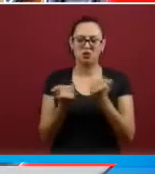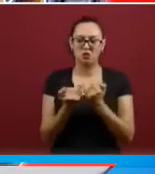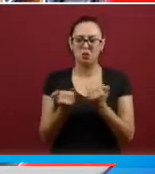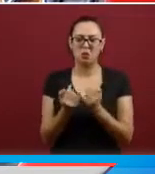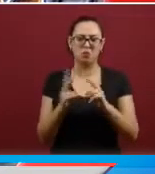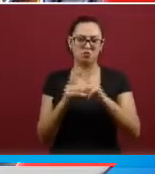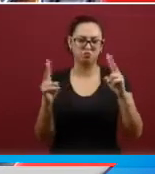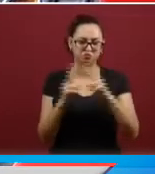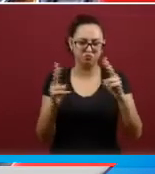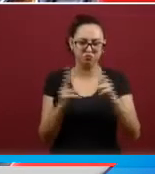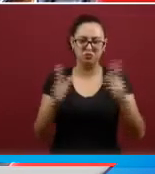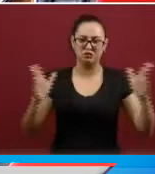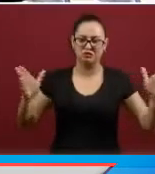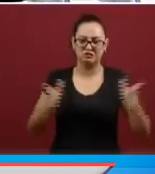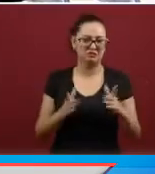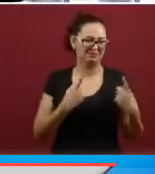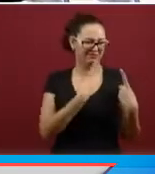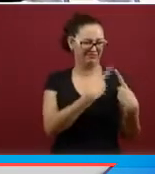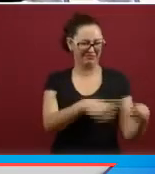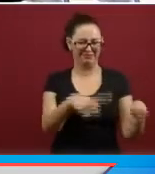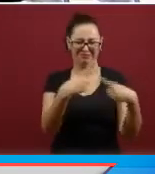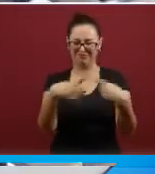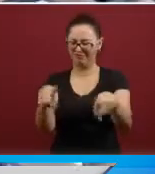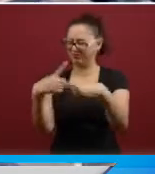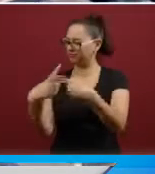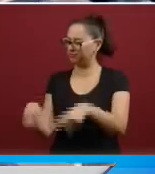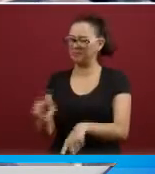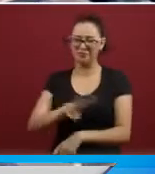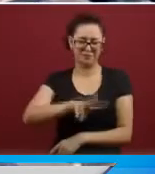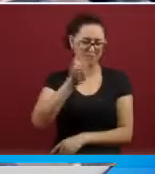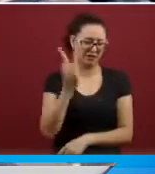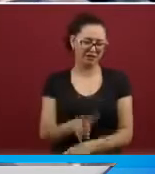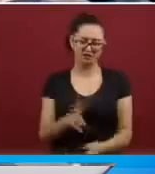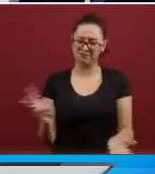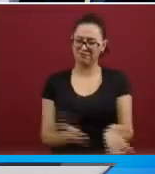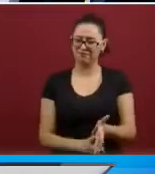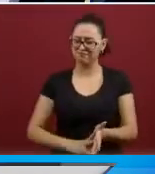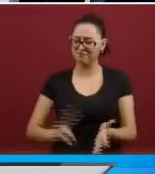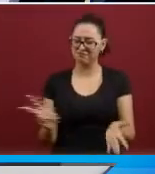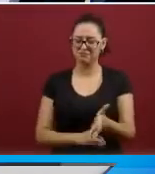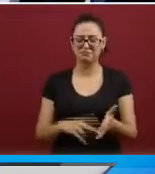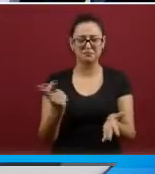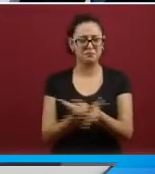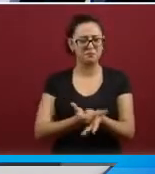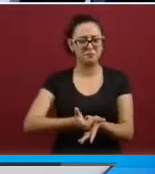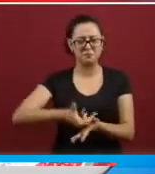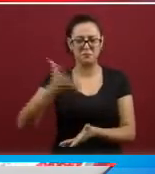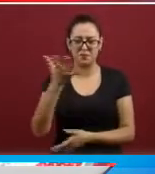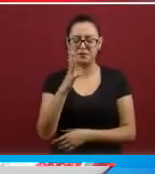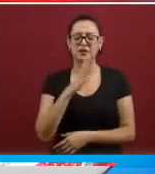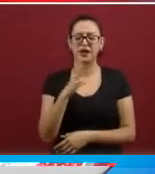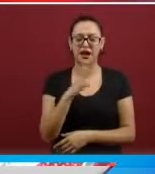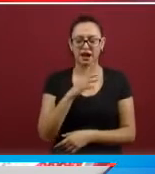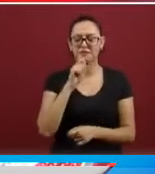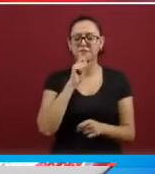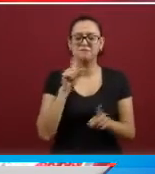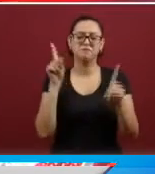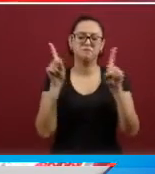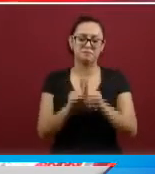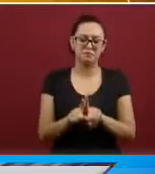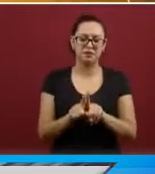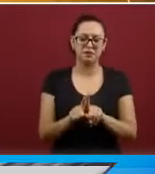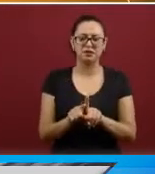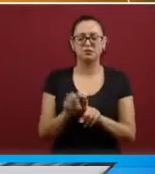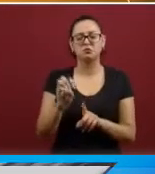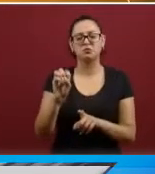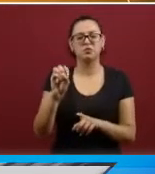valor de salida de 28 millones de pesos. La segunda subasta será de residencias, casas y departamentos ubicadas en Jardines del Pedregal, en